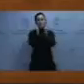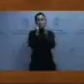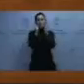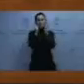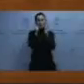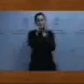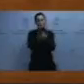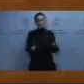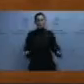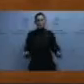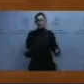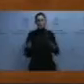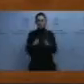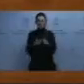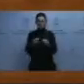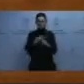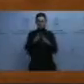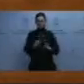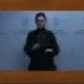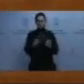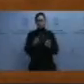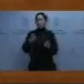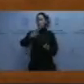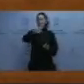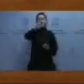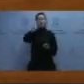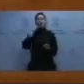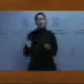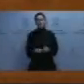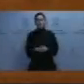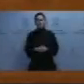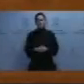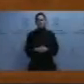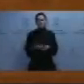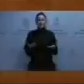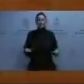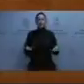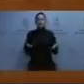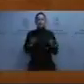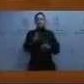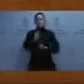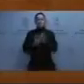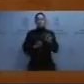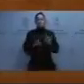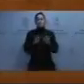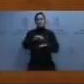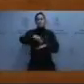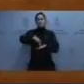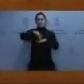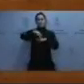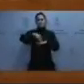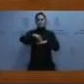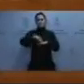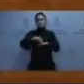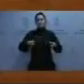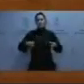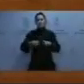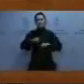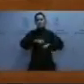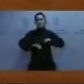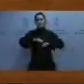que hoy nos acompañan y a las cuales envío un cordial saludo desde aquí, se organizaban, se constituían en una plataforma y empezaban a